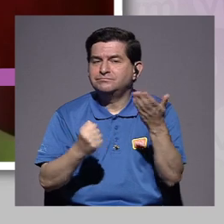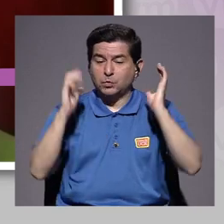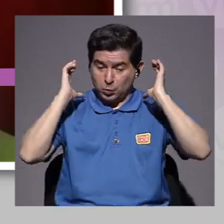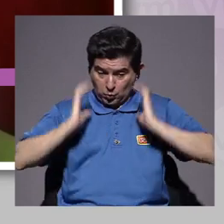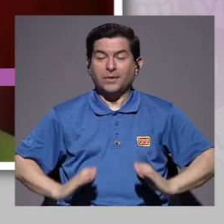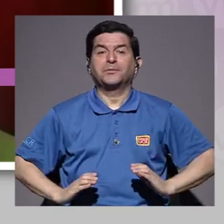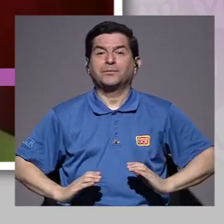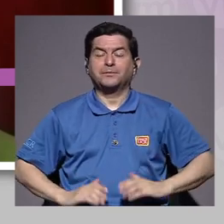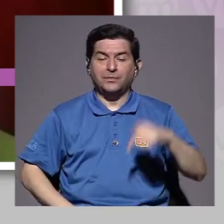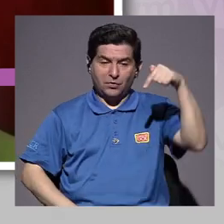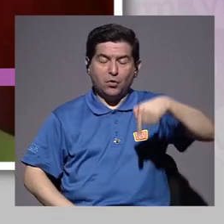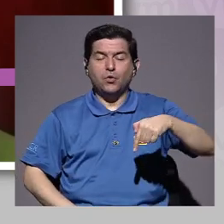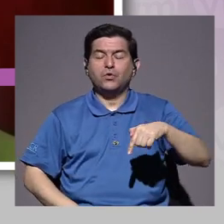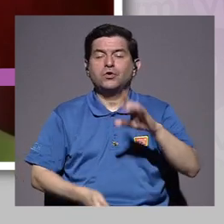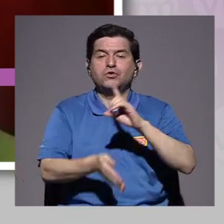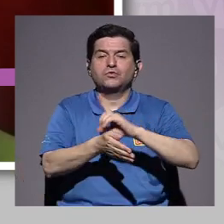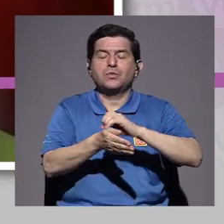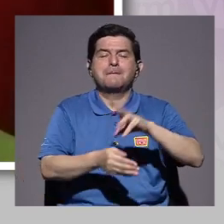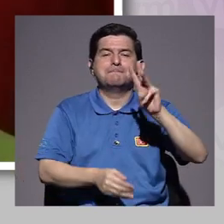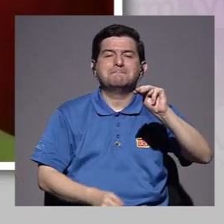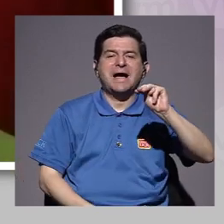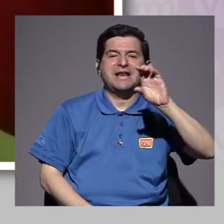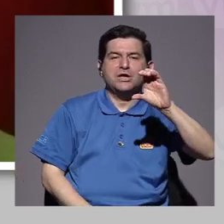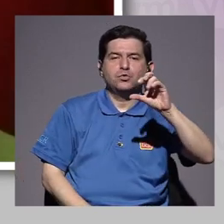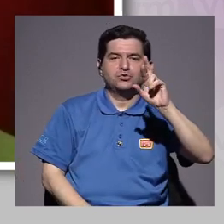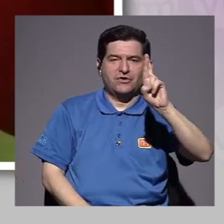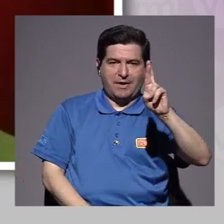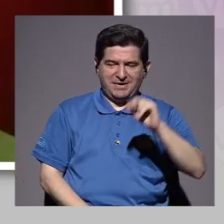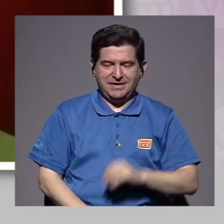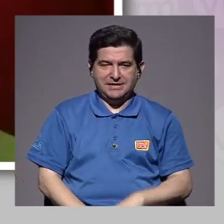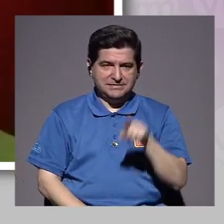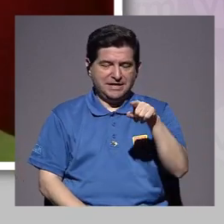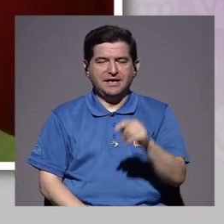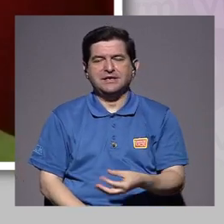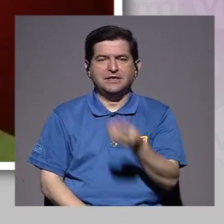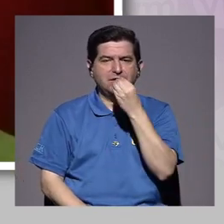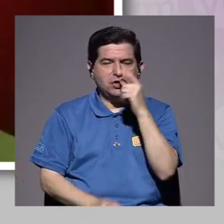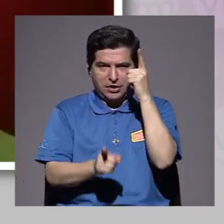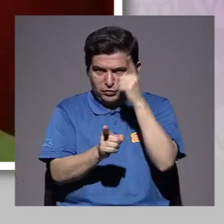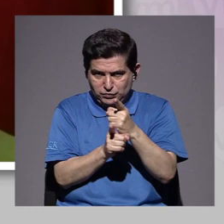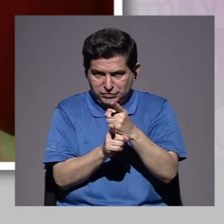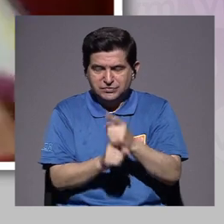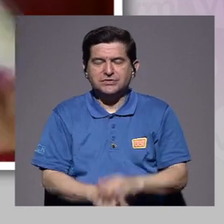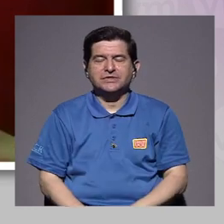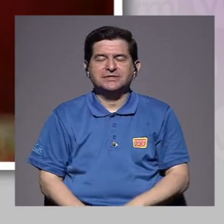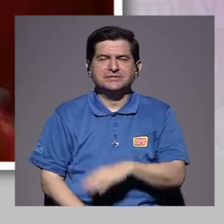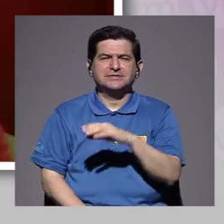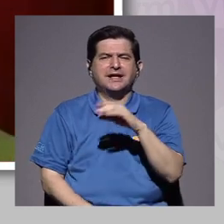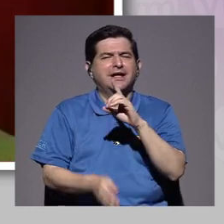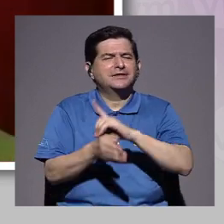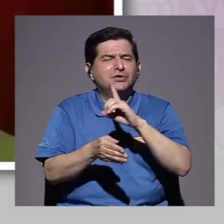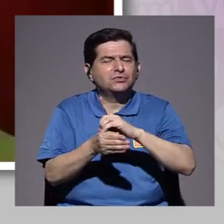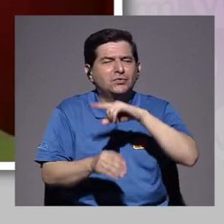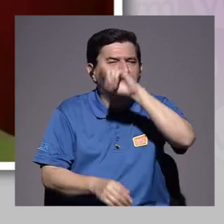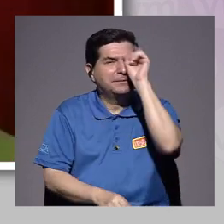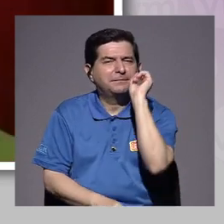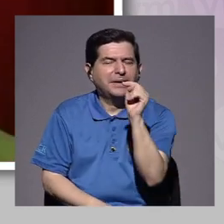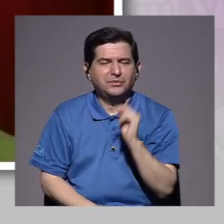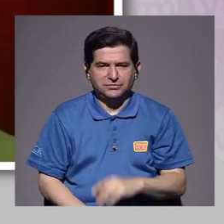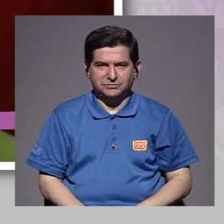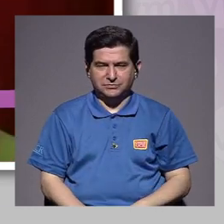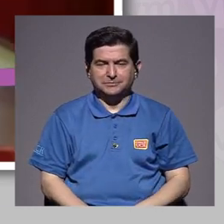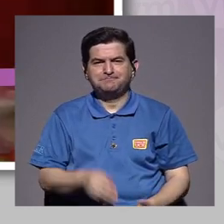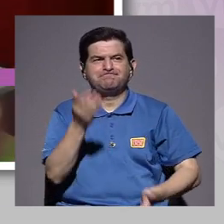nuestro cuerpo. Estamos con la doctora Maricruz Ramírez. Ella es nutricionista y doctora, le